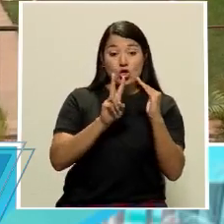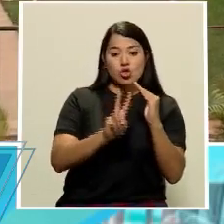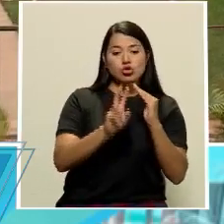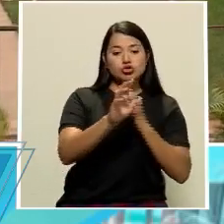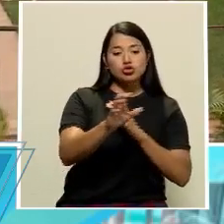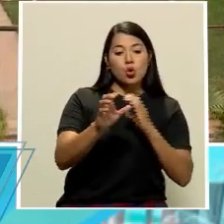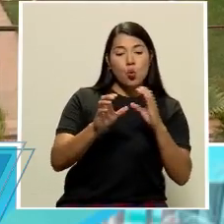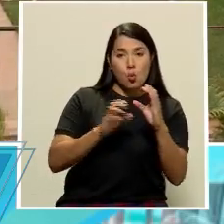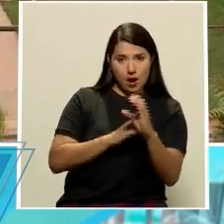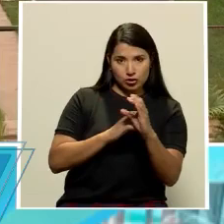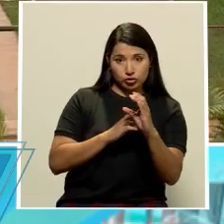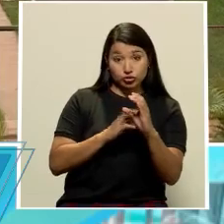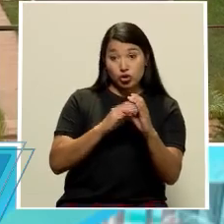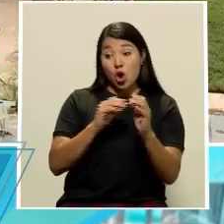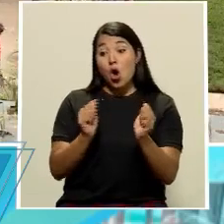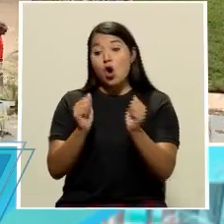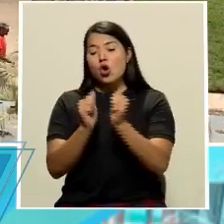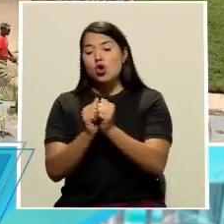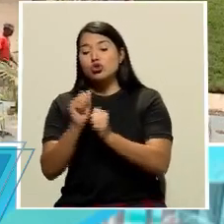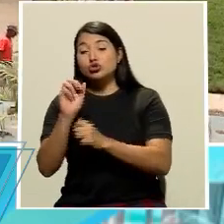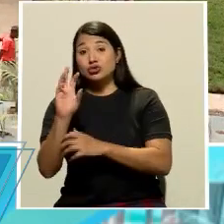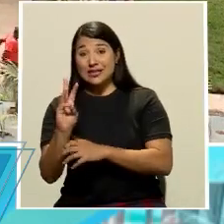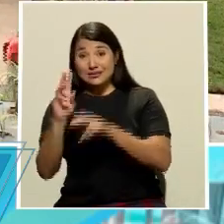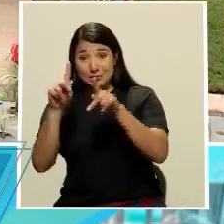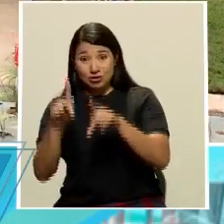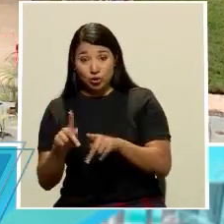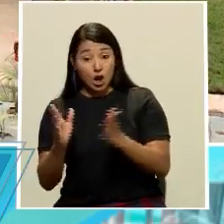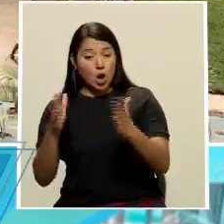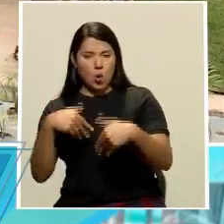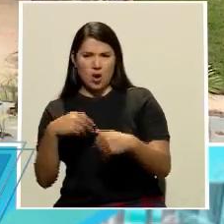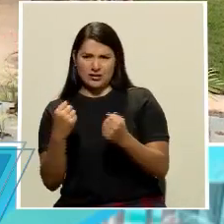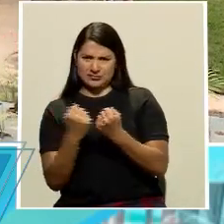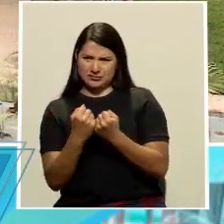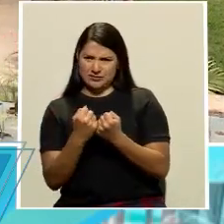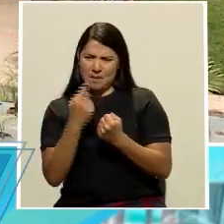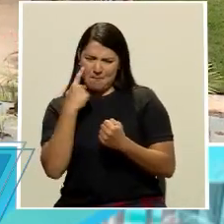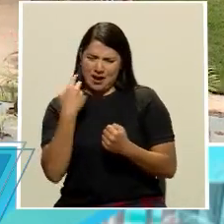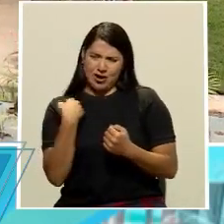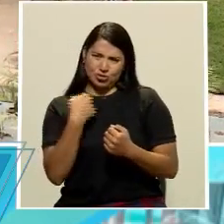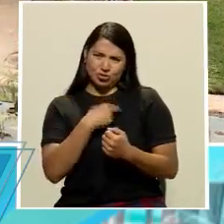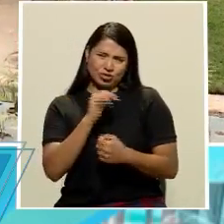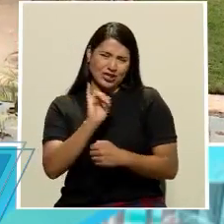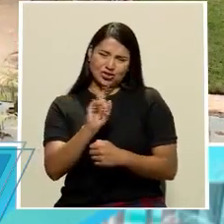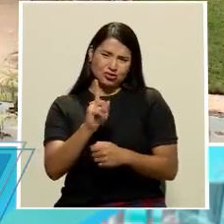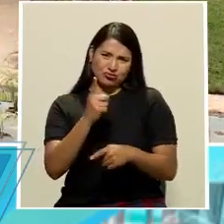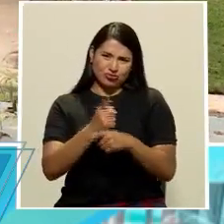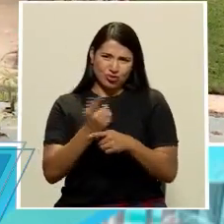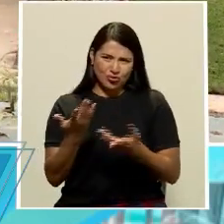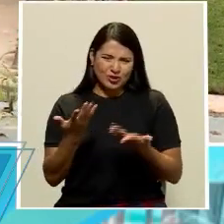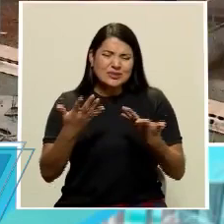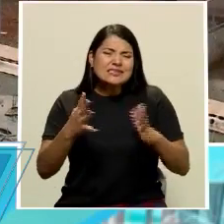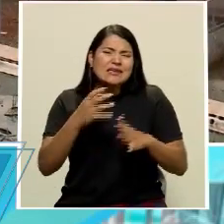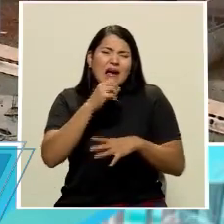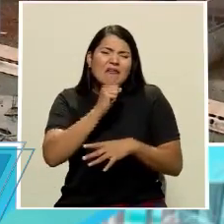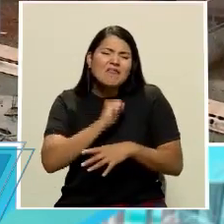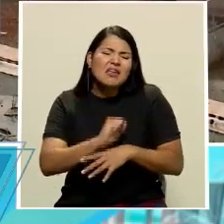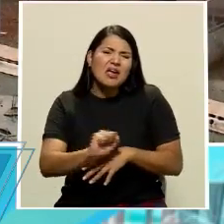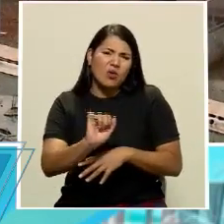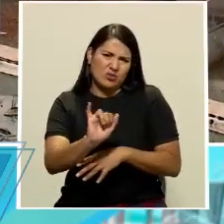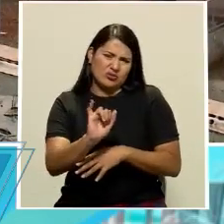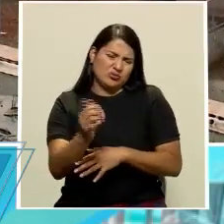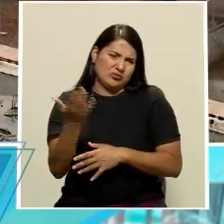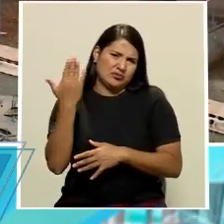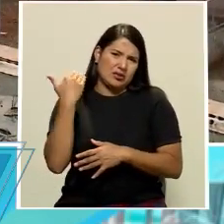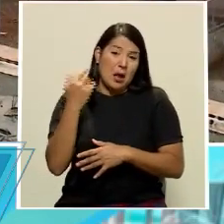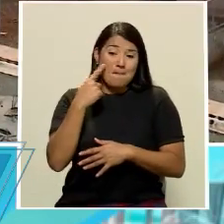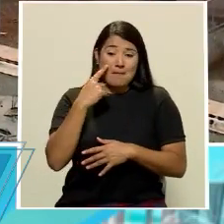hacinamiento. Para nosotros eso no es correcto. Creemos que una vivienda ya debería haber, digámoslo así, en